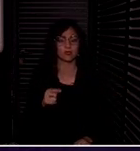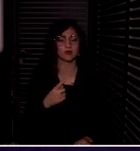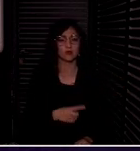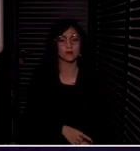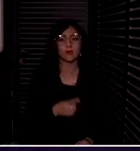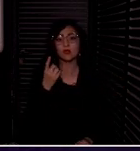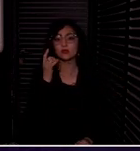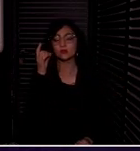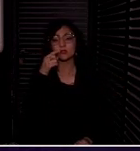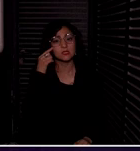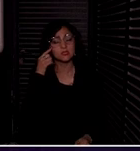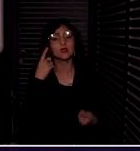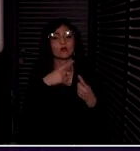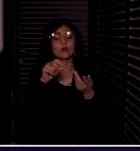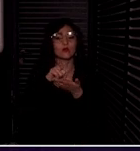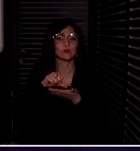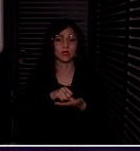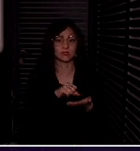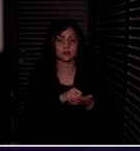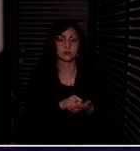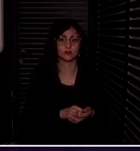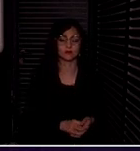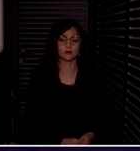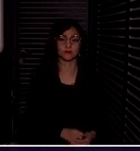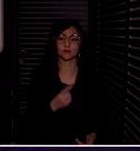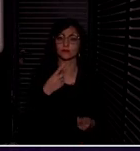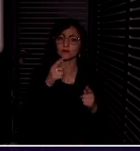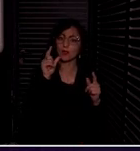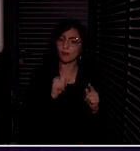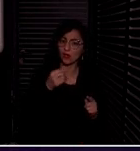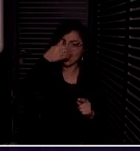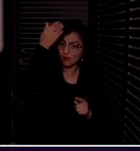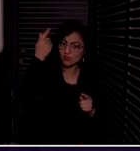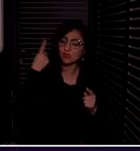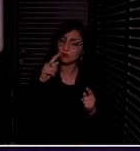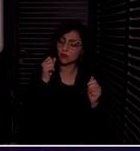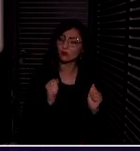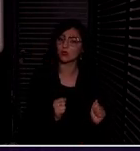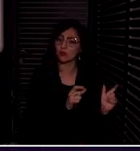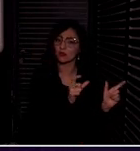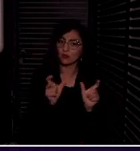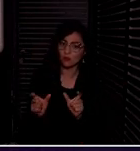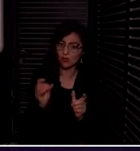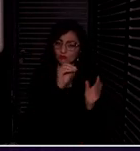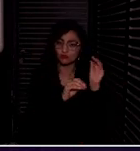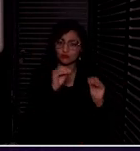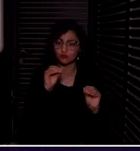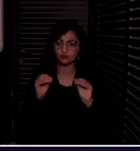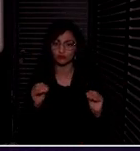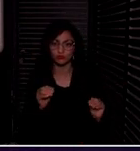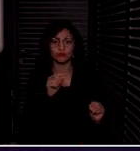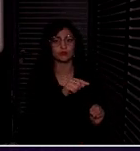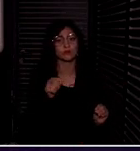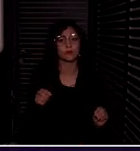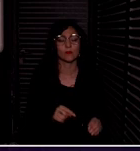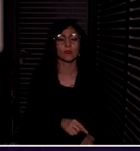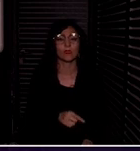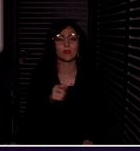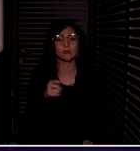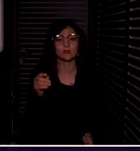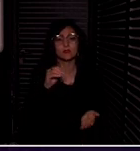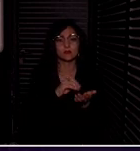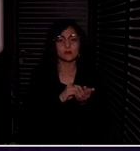como China, países con una menor capacidad que han regulado y han establecido condiciones para el desarrollo de los